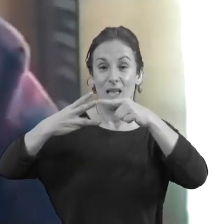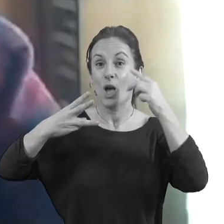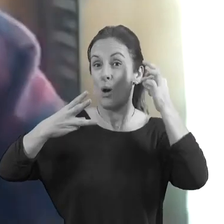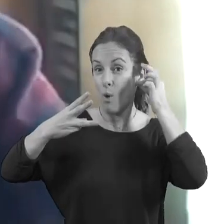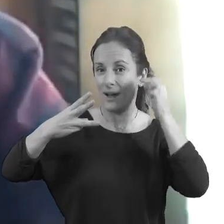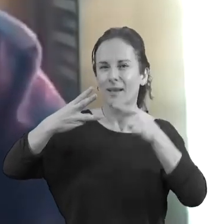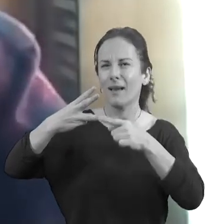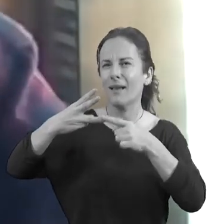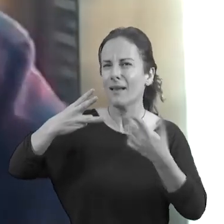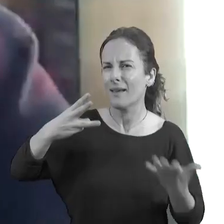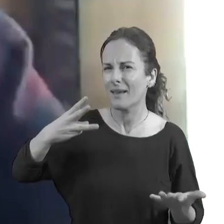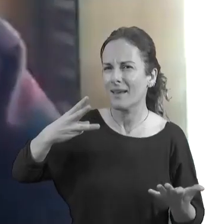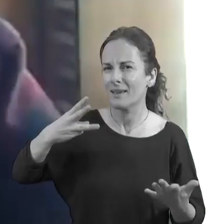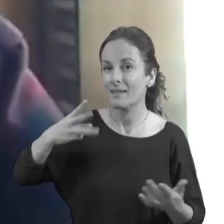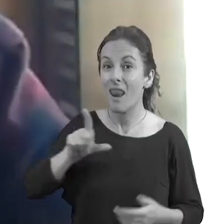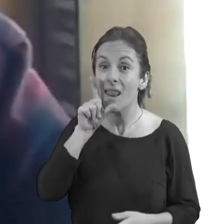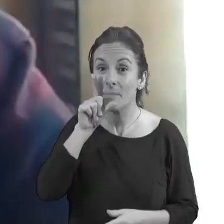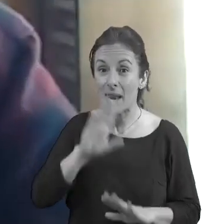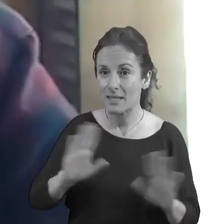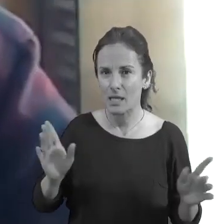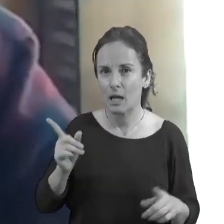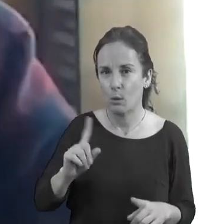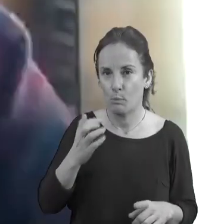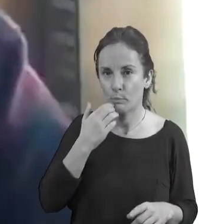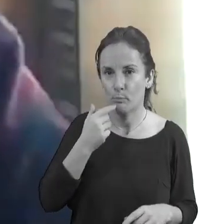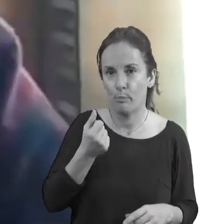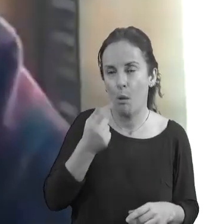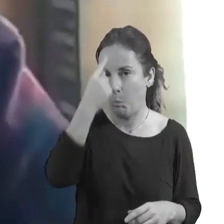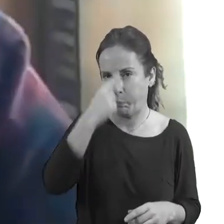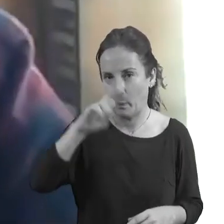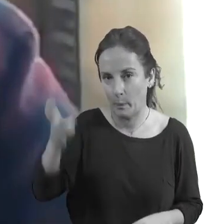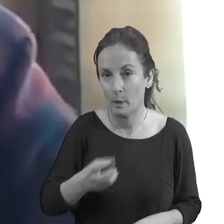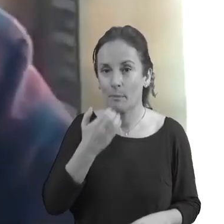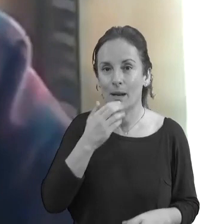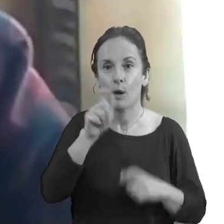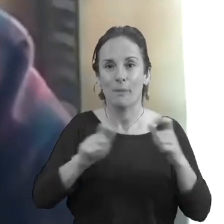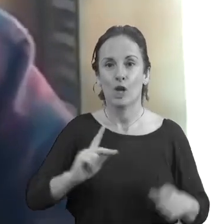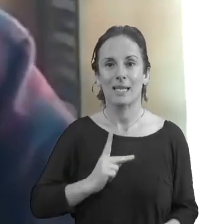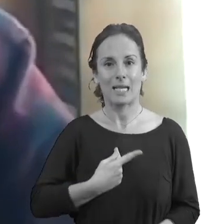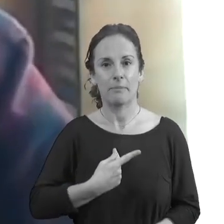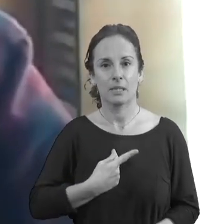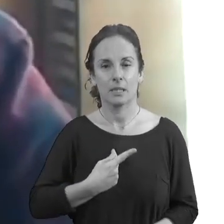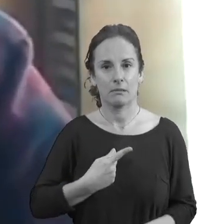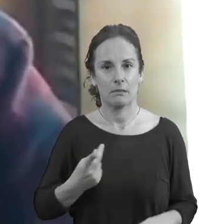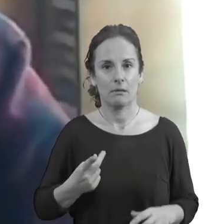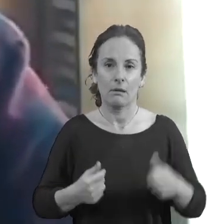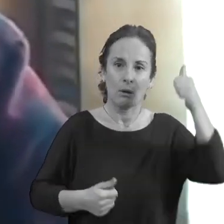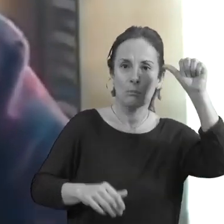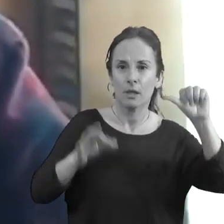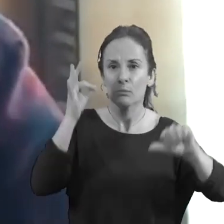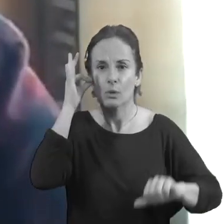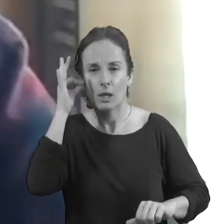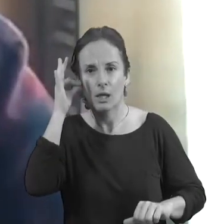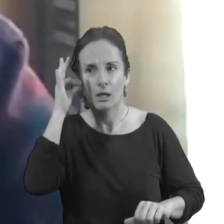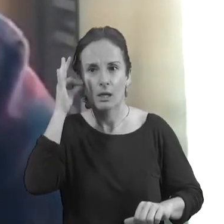sujetos que se están escapando a los binarismos, que podríamos pensar, bueno, pues unas personas trans, ¿no? Que muchas escapan a los binarismos de